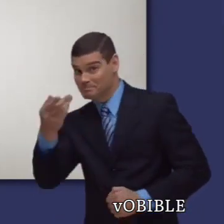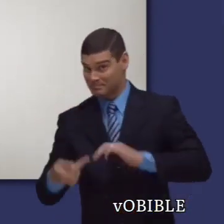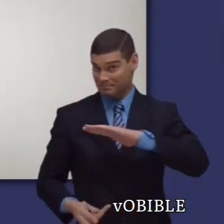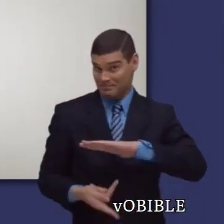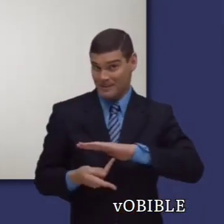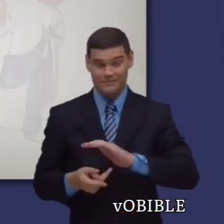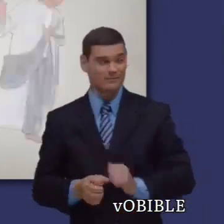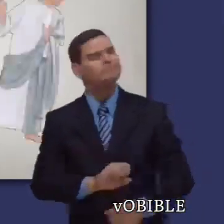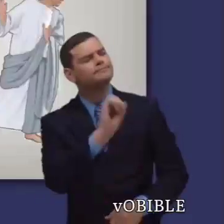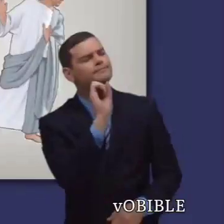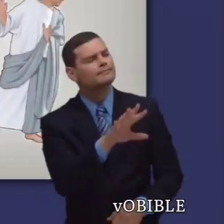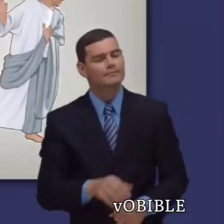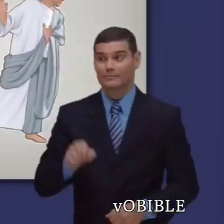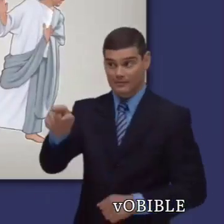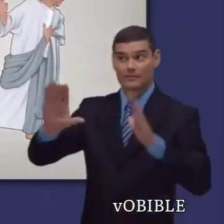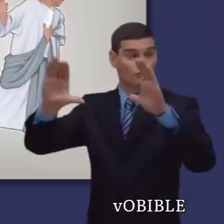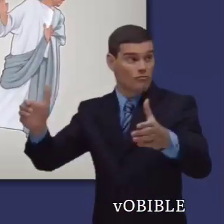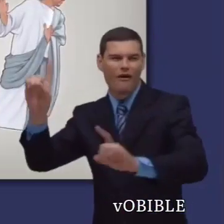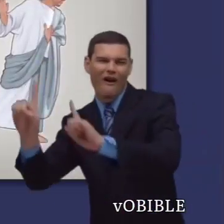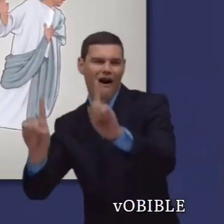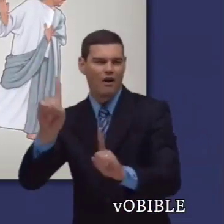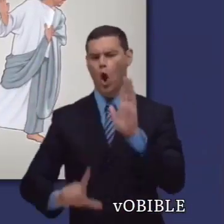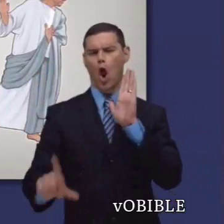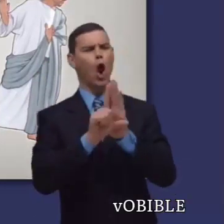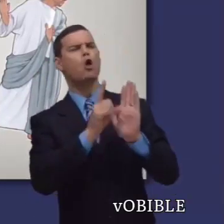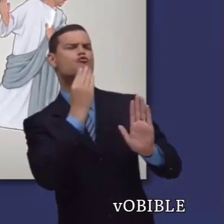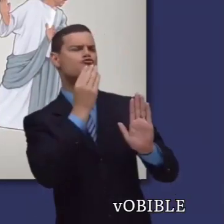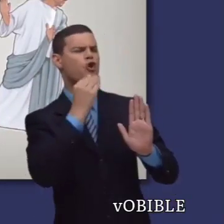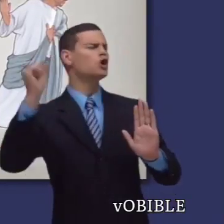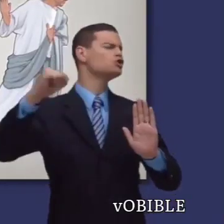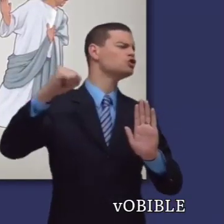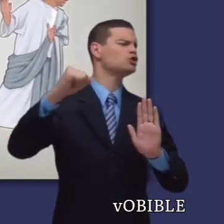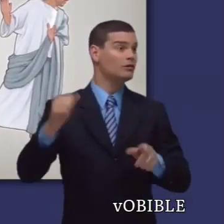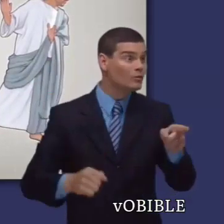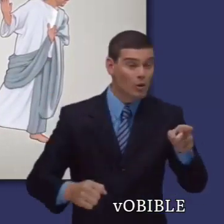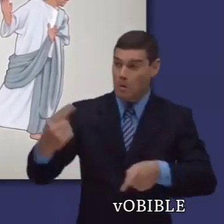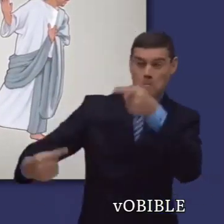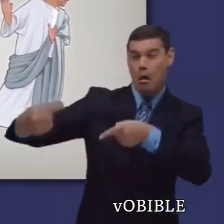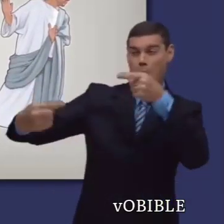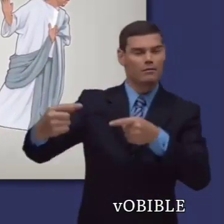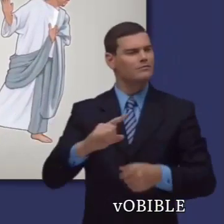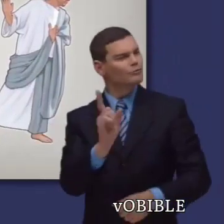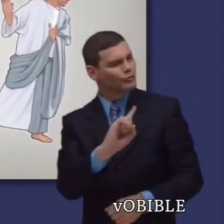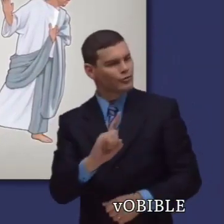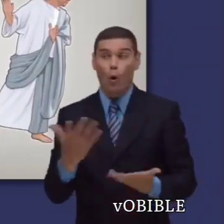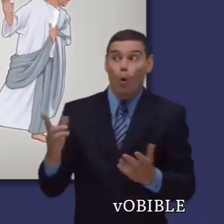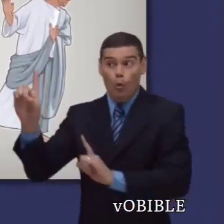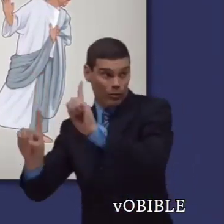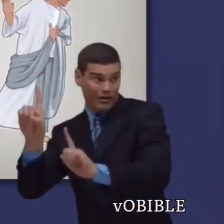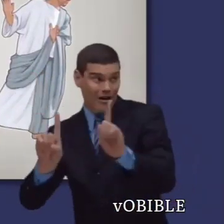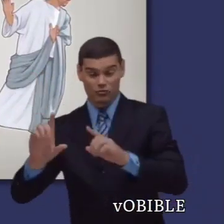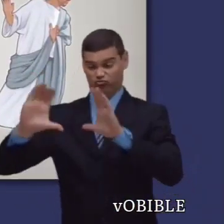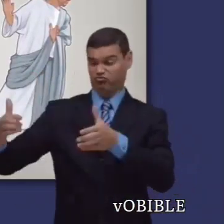Finalmente, Pablo le dice a Tito que no se meta en discusiones tontas ni en peleas acerca de la ley de Moisés, y que rechace a cualquiera